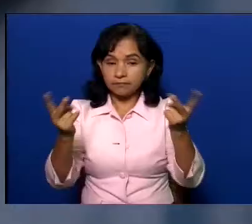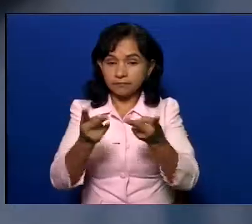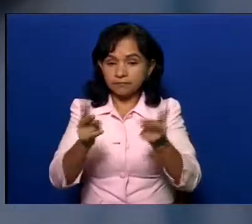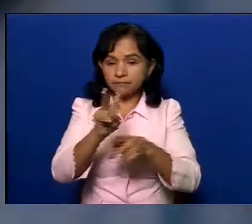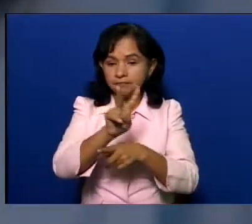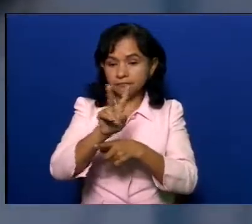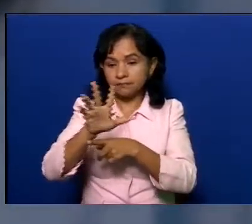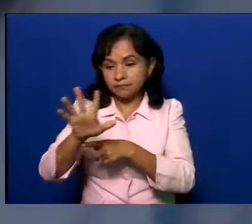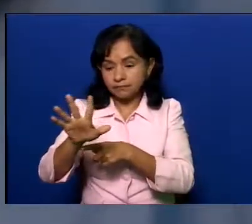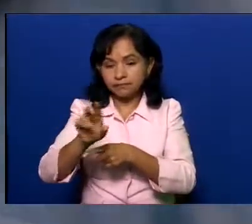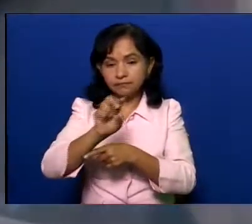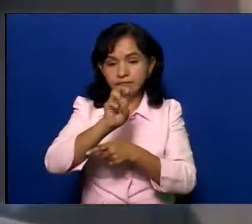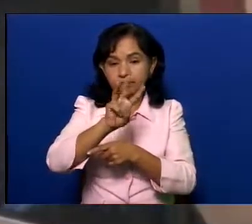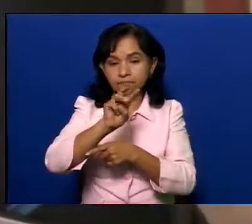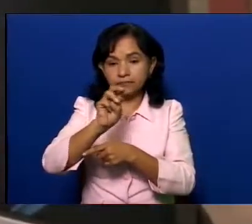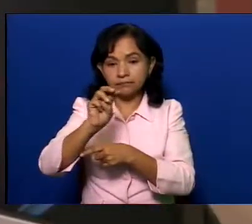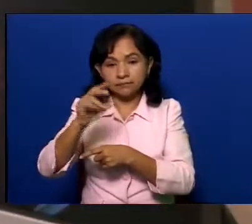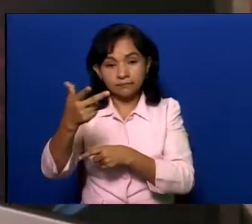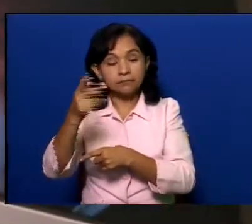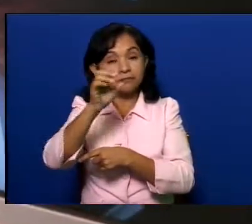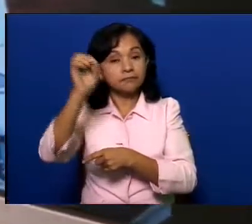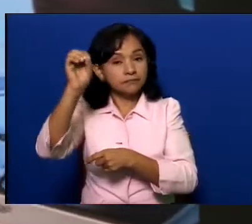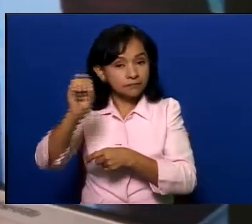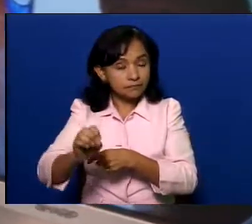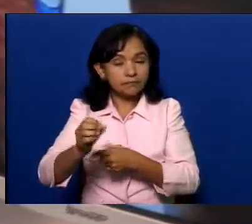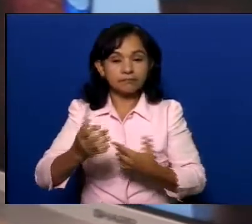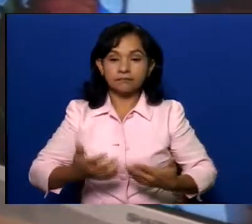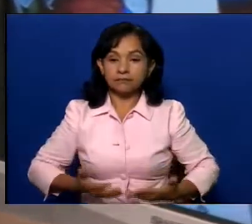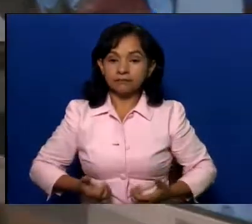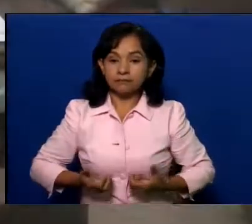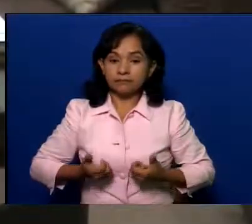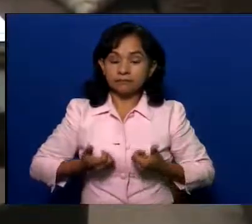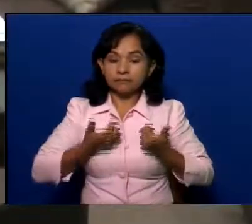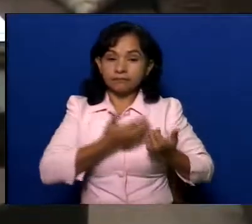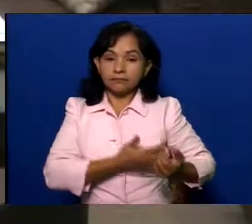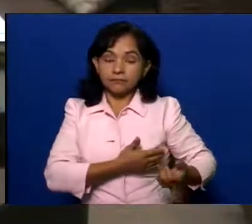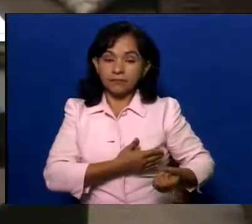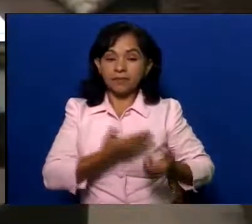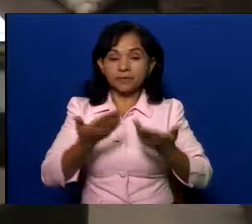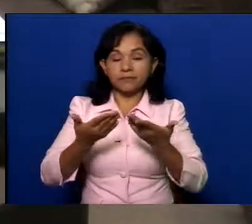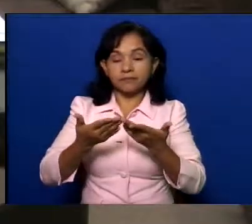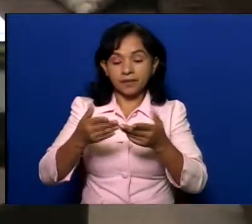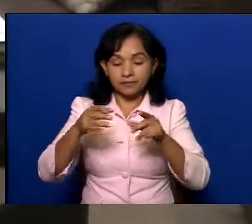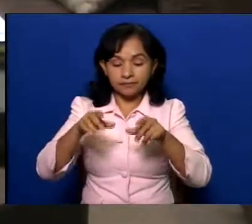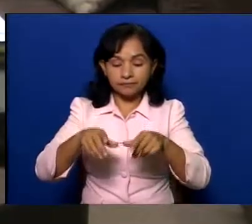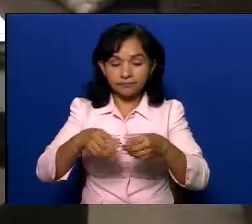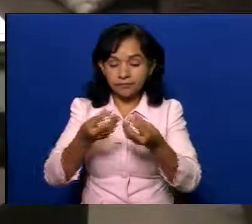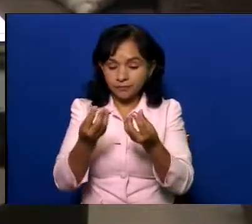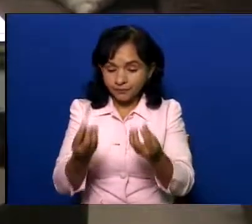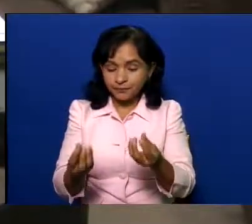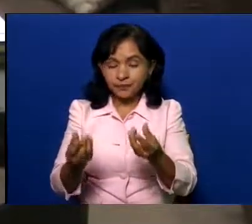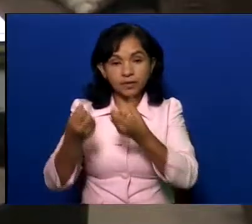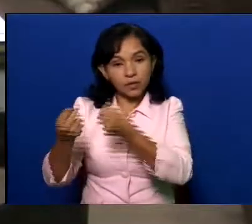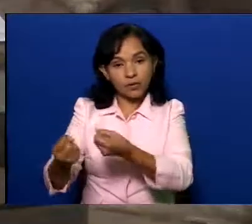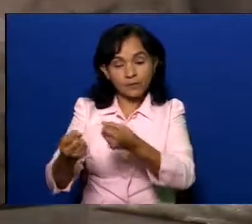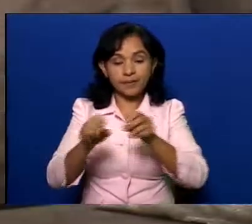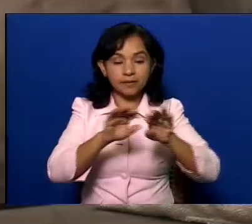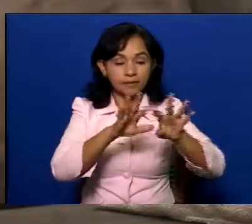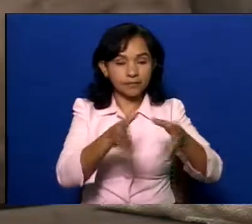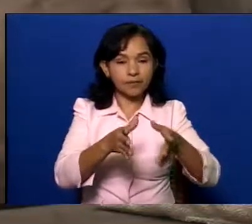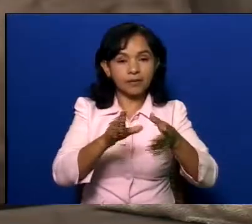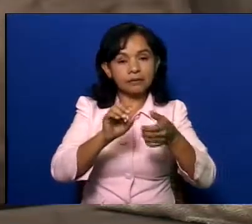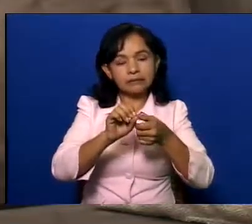25 y 38% de incidencia de cáncer de cervix, de mama y próstata. Y solo el 50% de los afectados